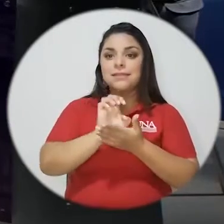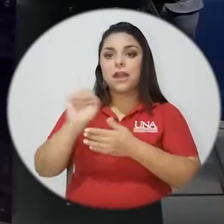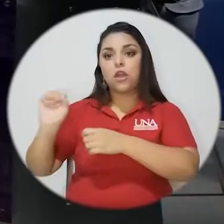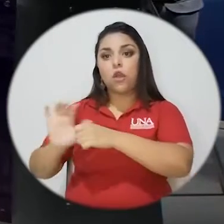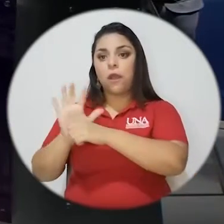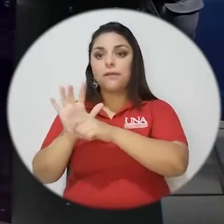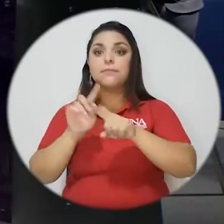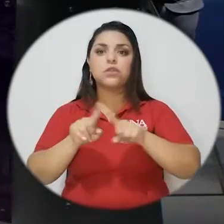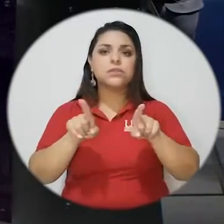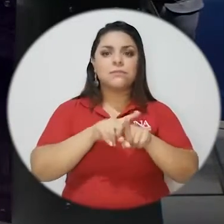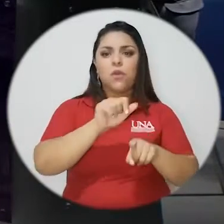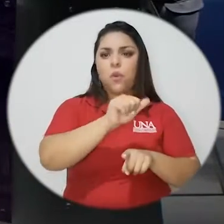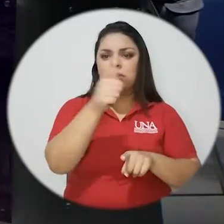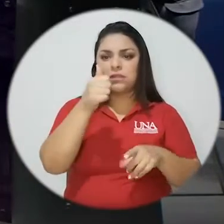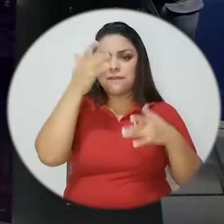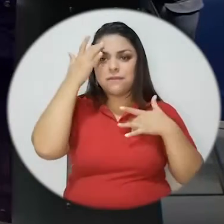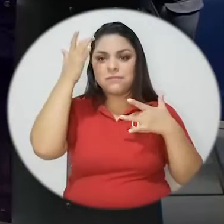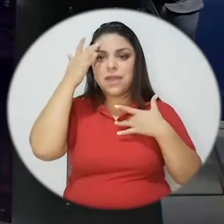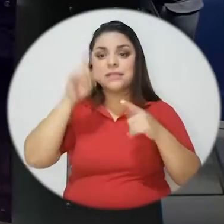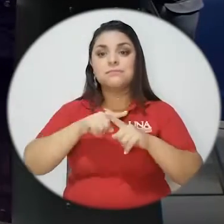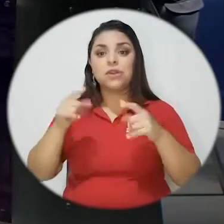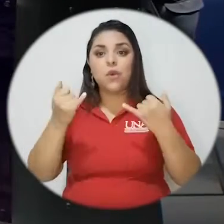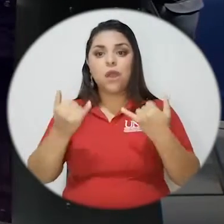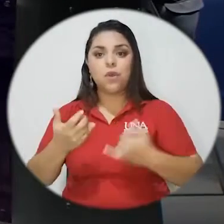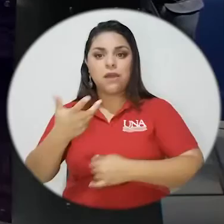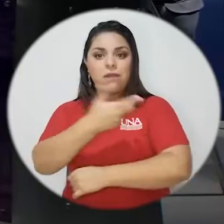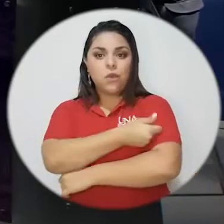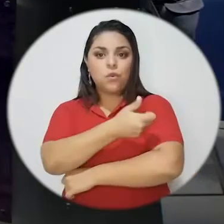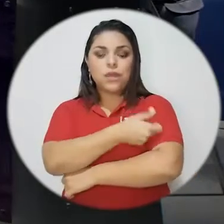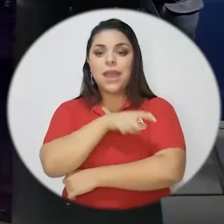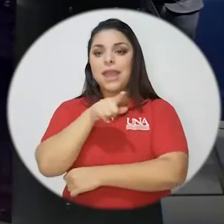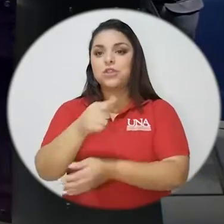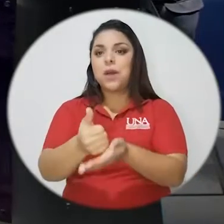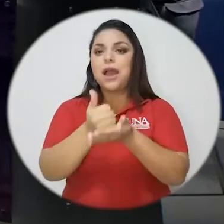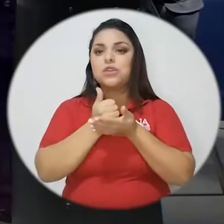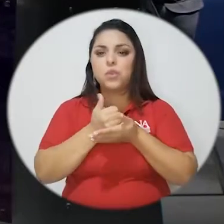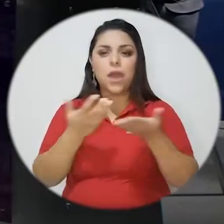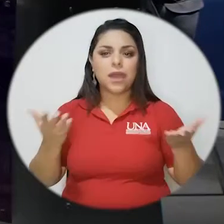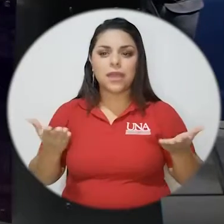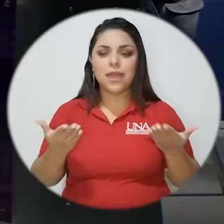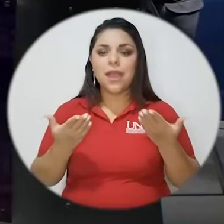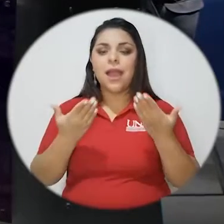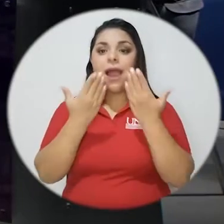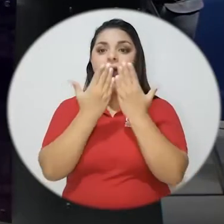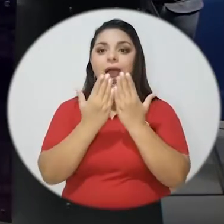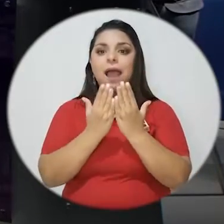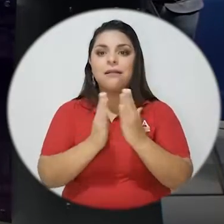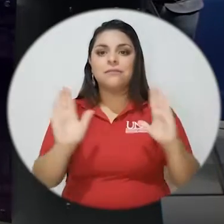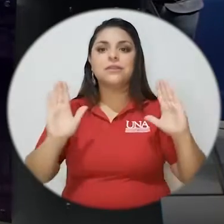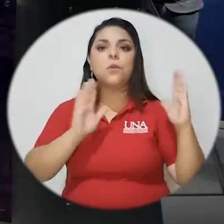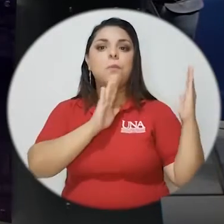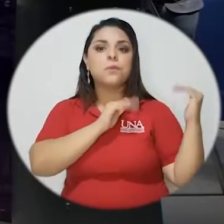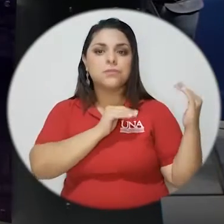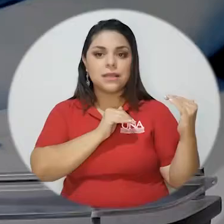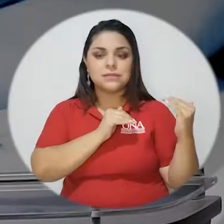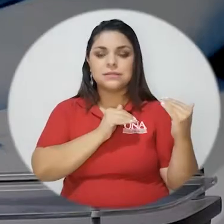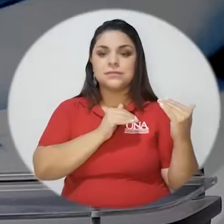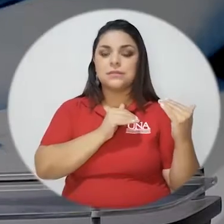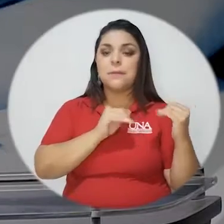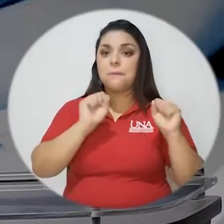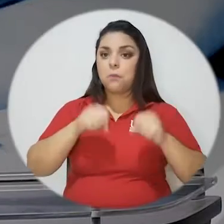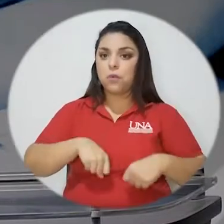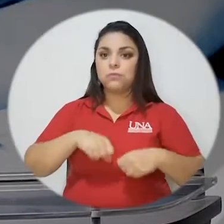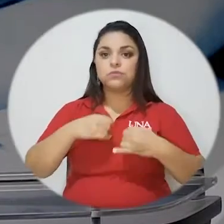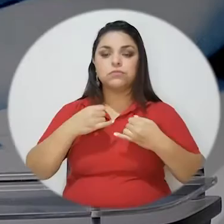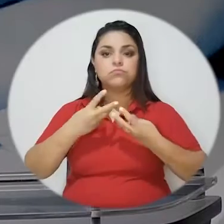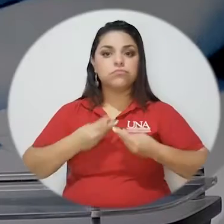contagios. Pero la vacunación viene a abrir un portillo, digamos, a abrirnos una puerta de